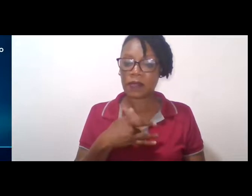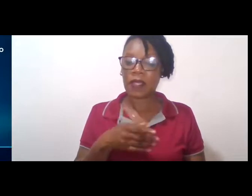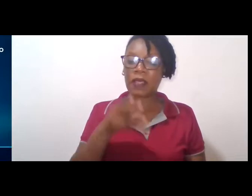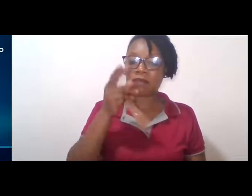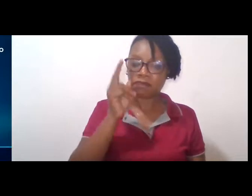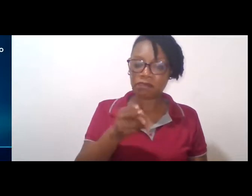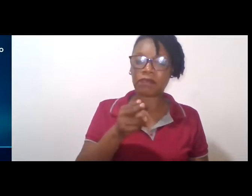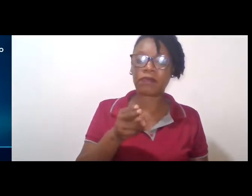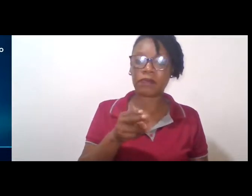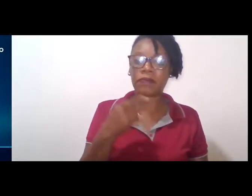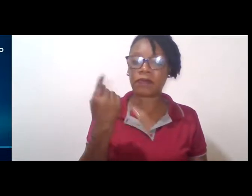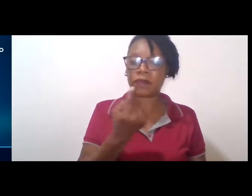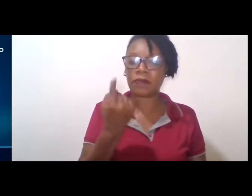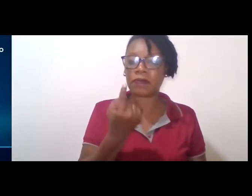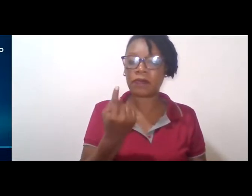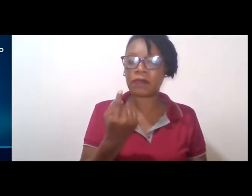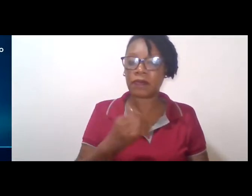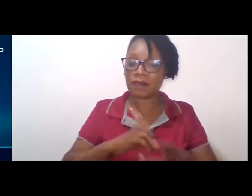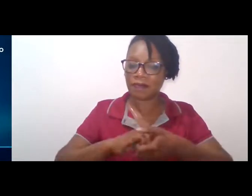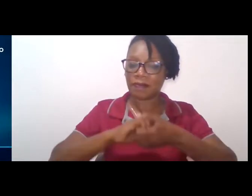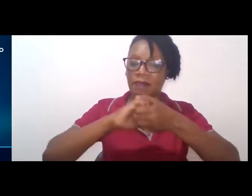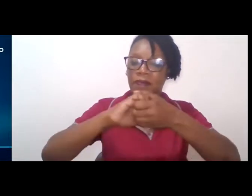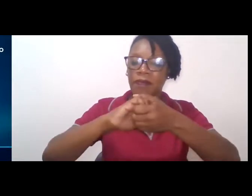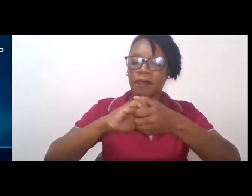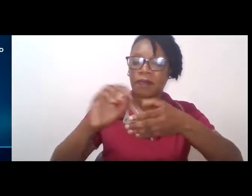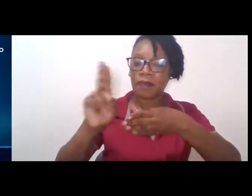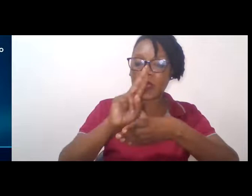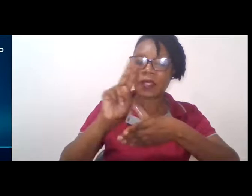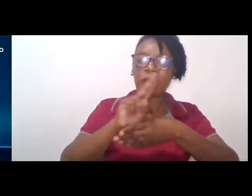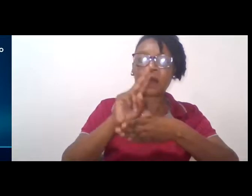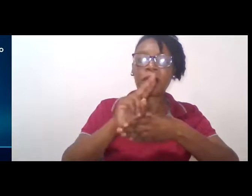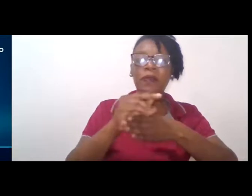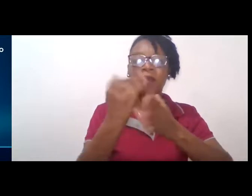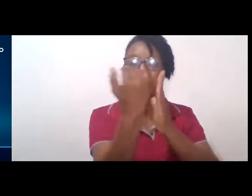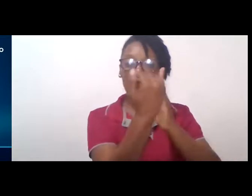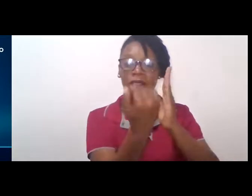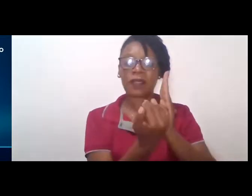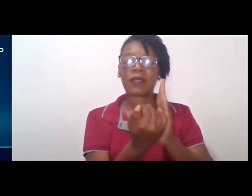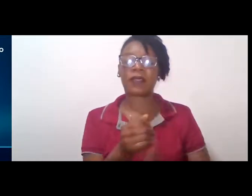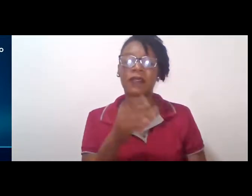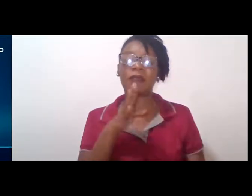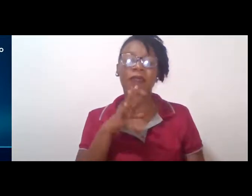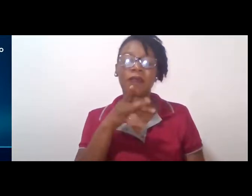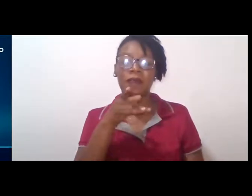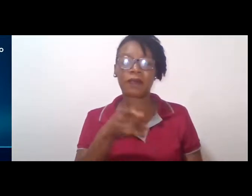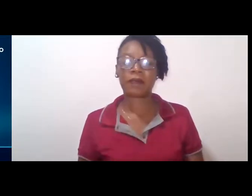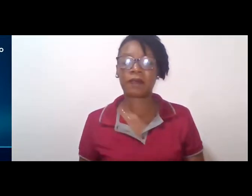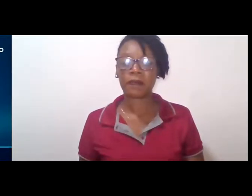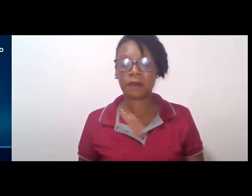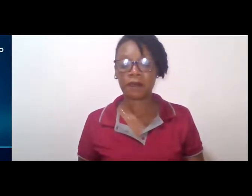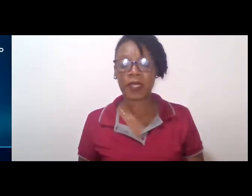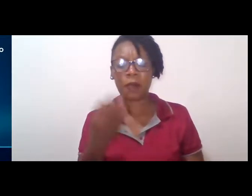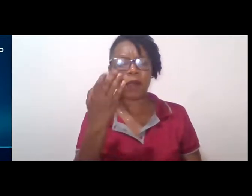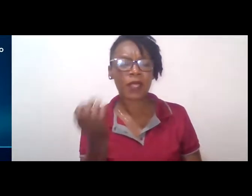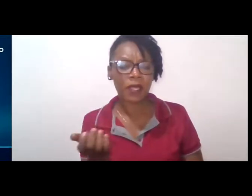de escenario. Y eso va de la mano también con el uso de las agendas que hablabas hace un momento. ¿Por qué? Porque muchas